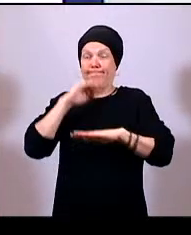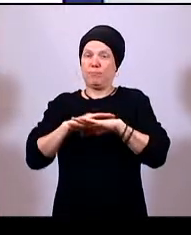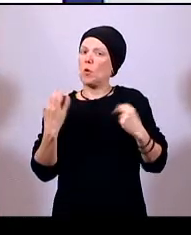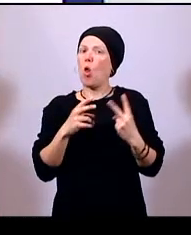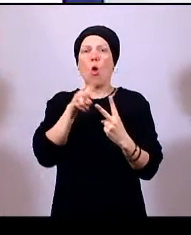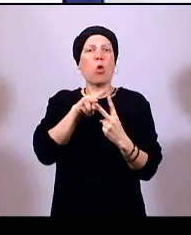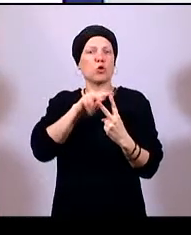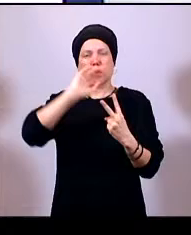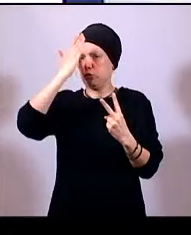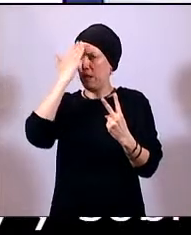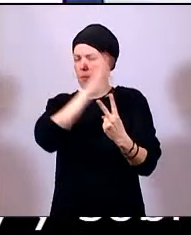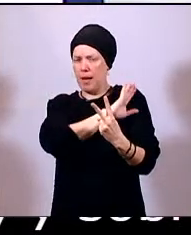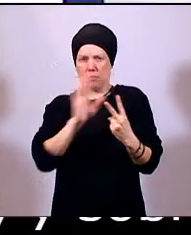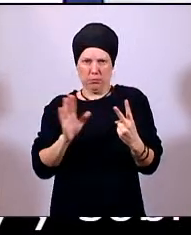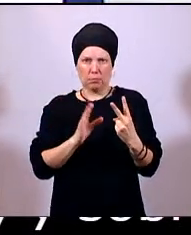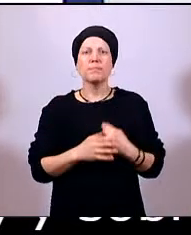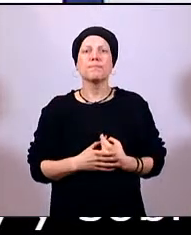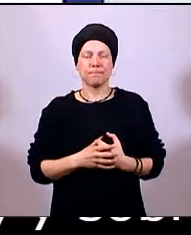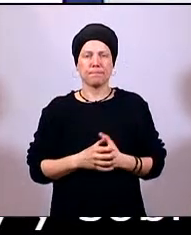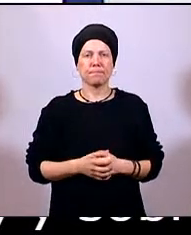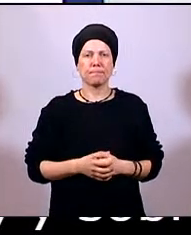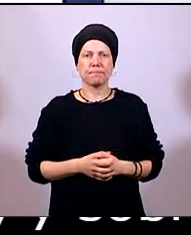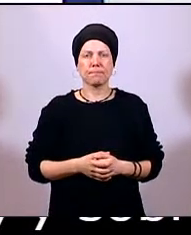los 2 principales cambios.